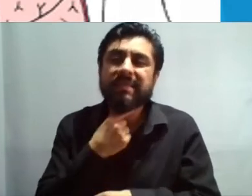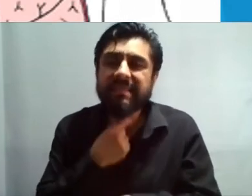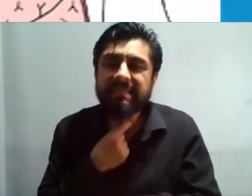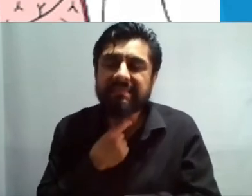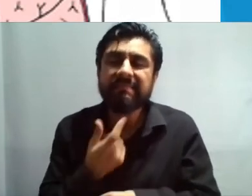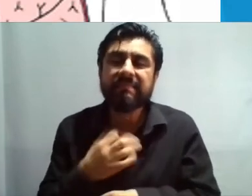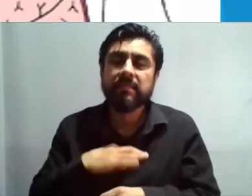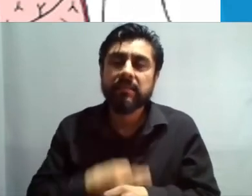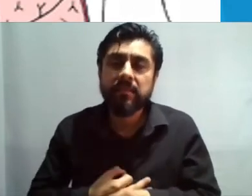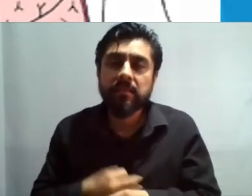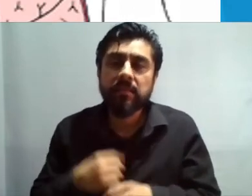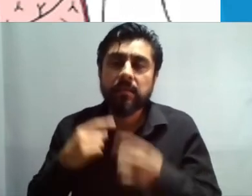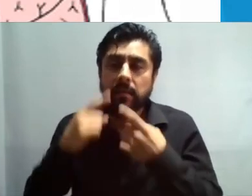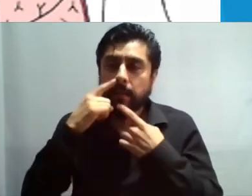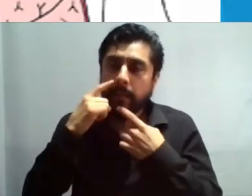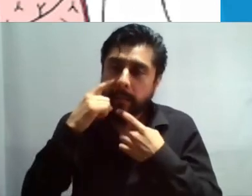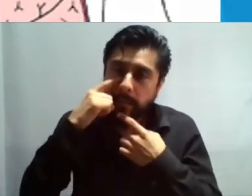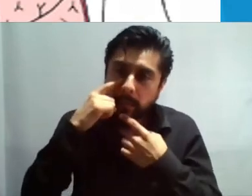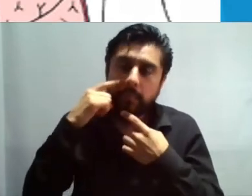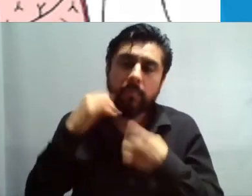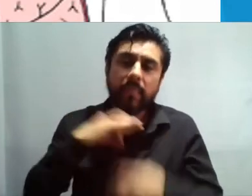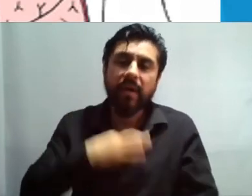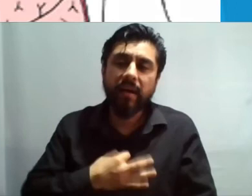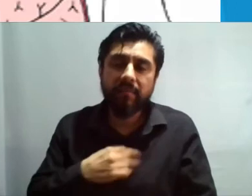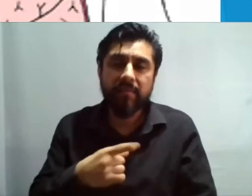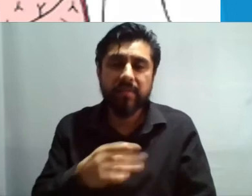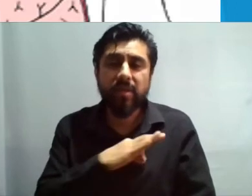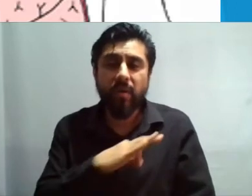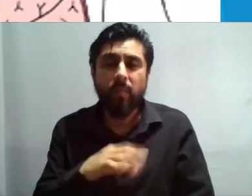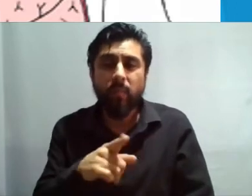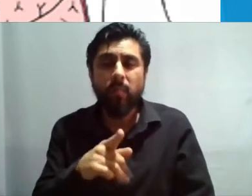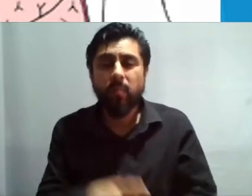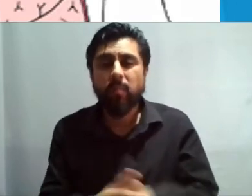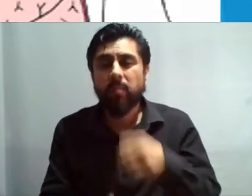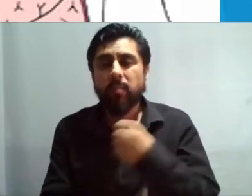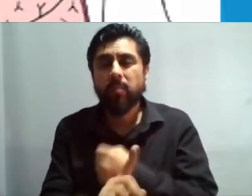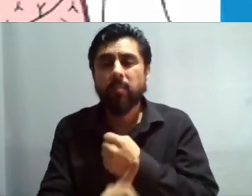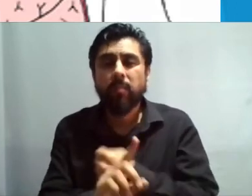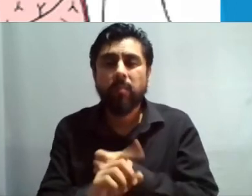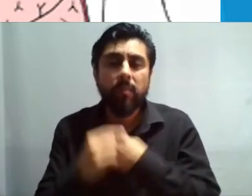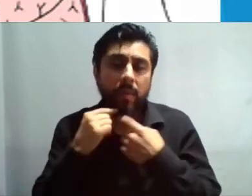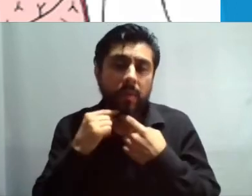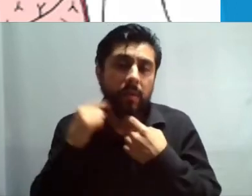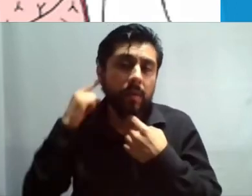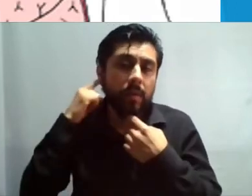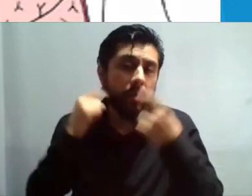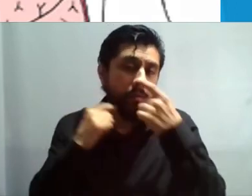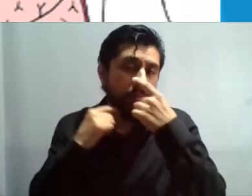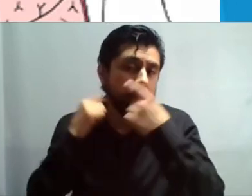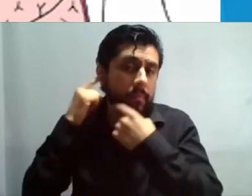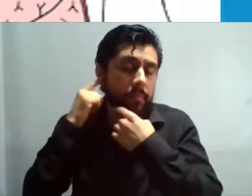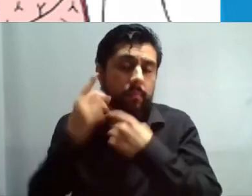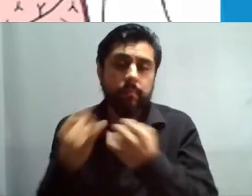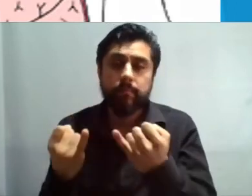de infección de las vías aéreas puede en un momento dado literalmente subir a cualquiera de los oídos y sería más o